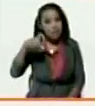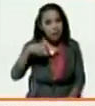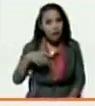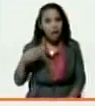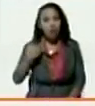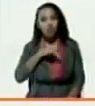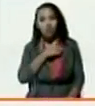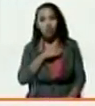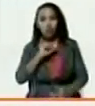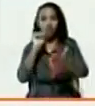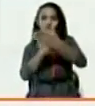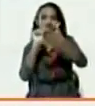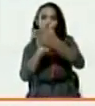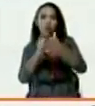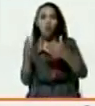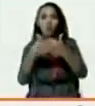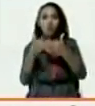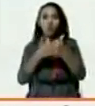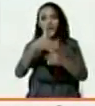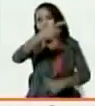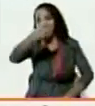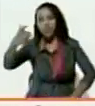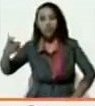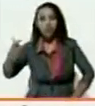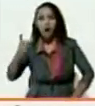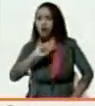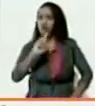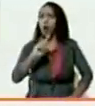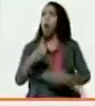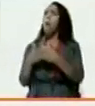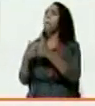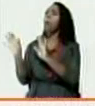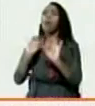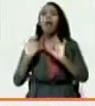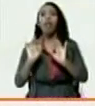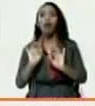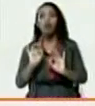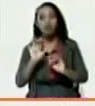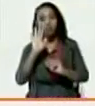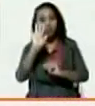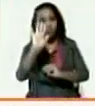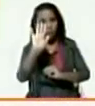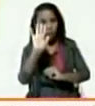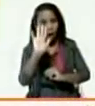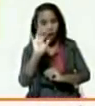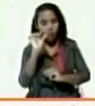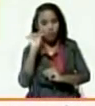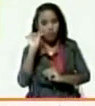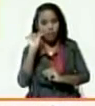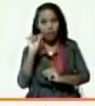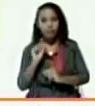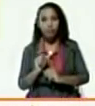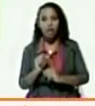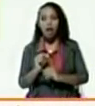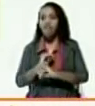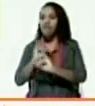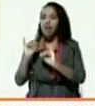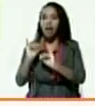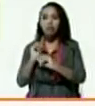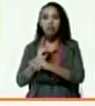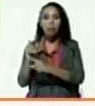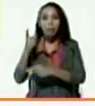nosotros tocamos la puerta de la gente. No, que no voy a abrir. Ahora un momentico. Al final la gente termina abriendo, porque los